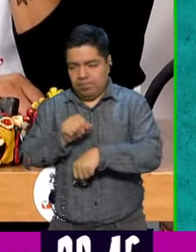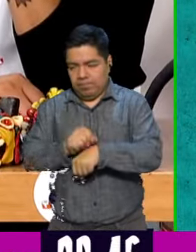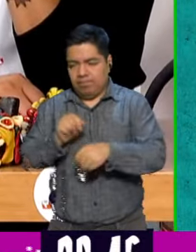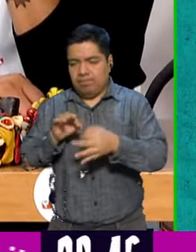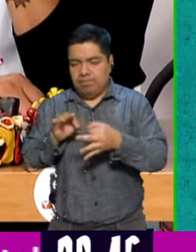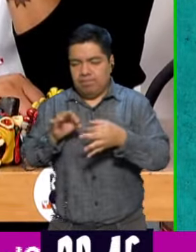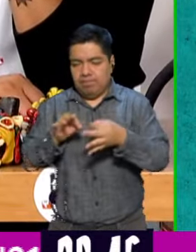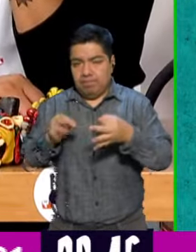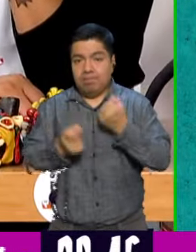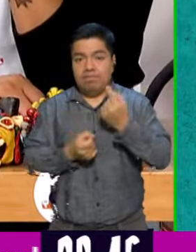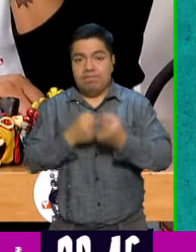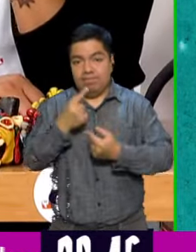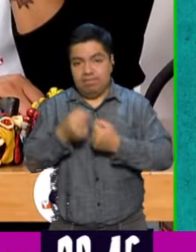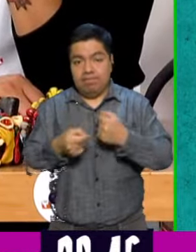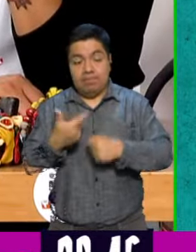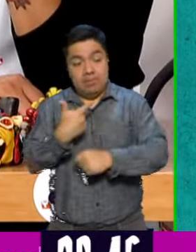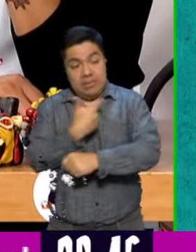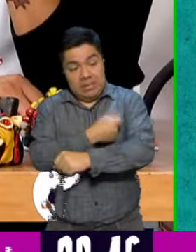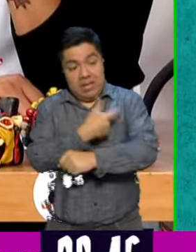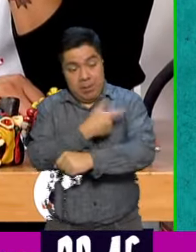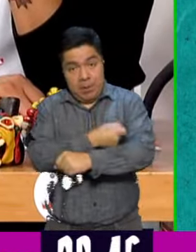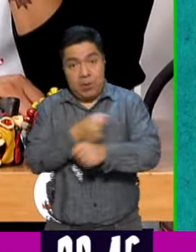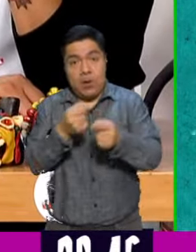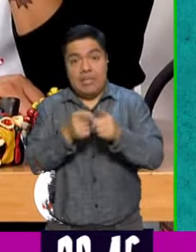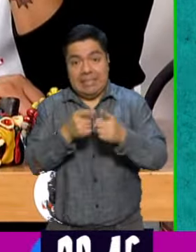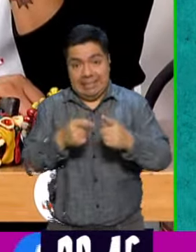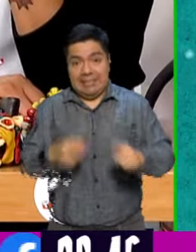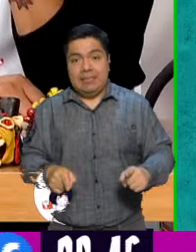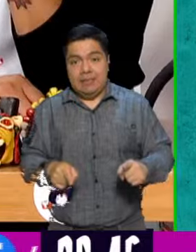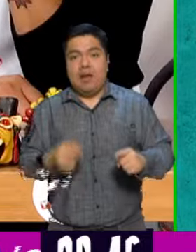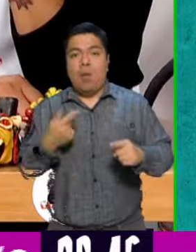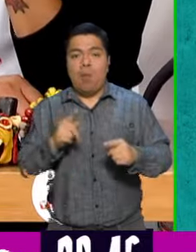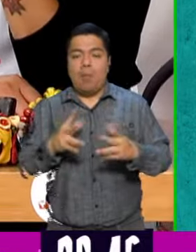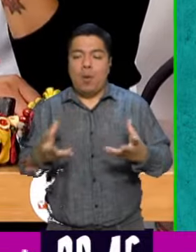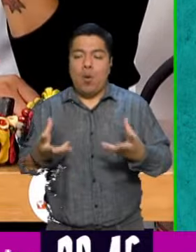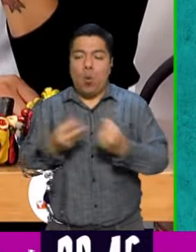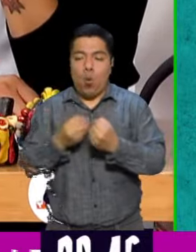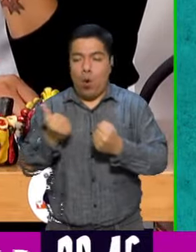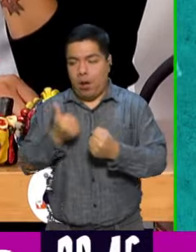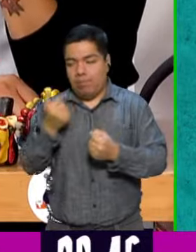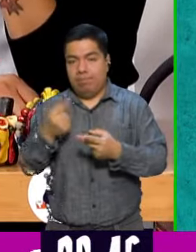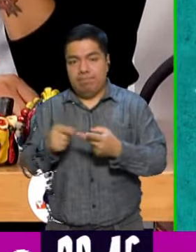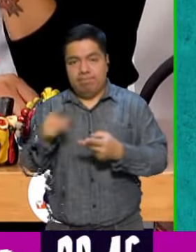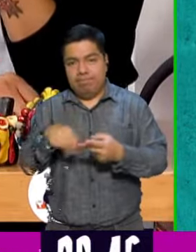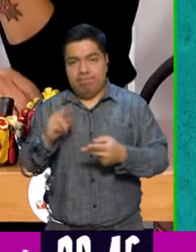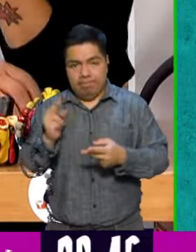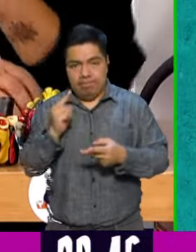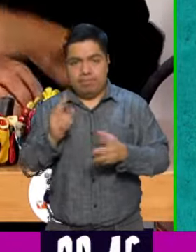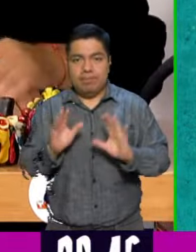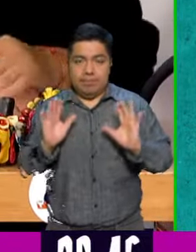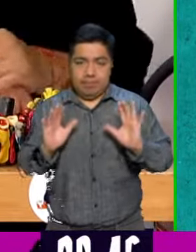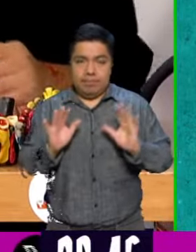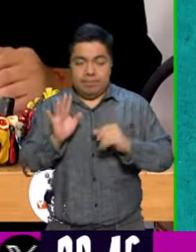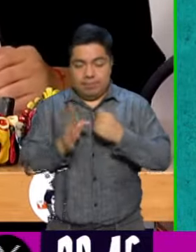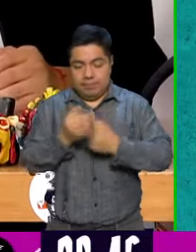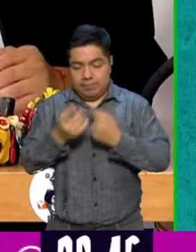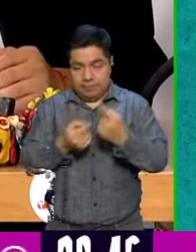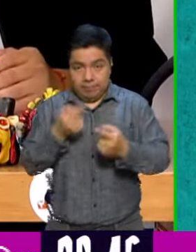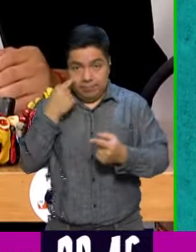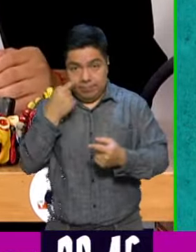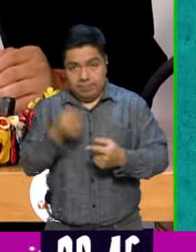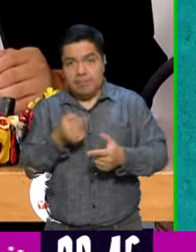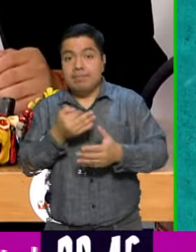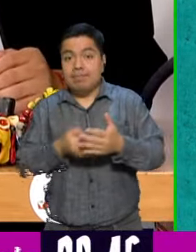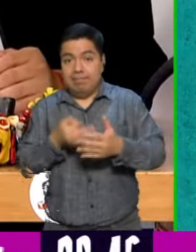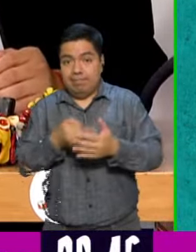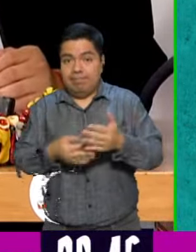están desarrollando vacunas en conjunto la academia con la industria. Ahí está. Es que porque dice el doctor que no es por alertar,